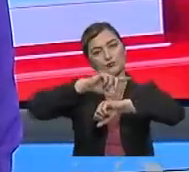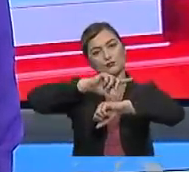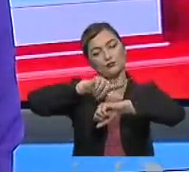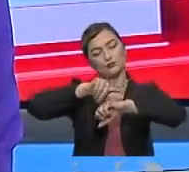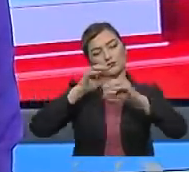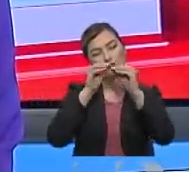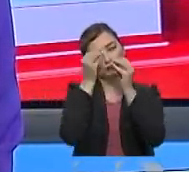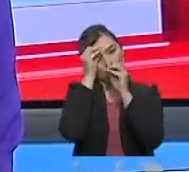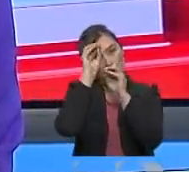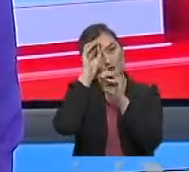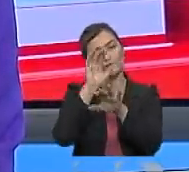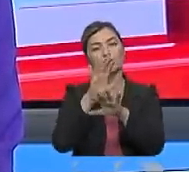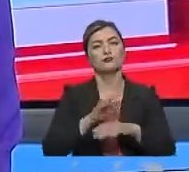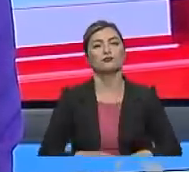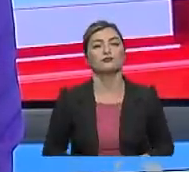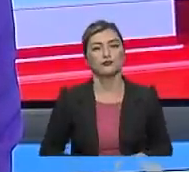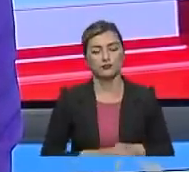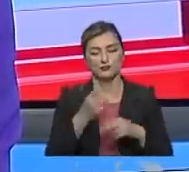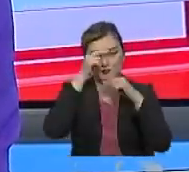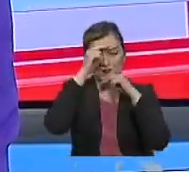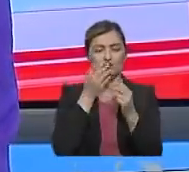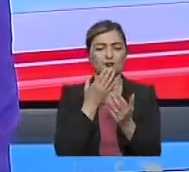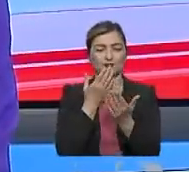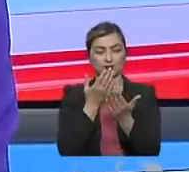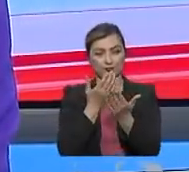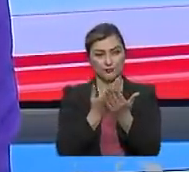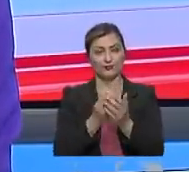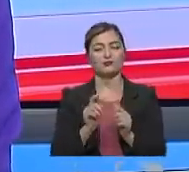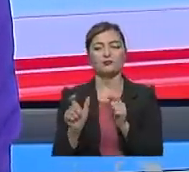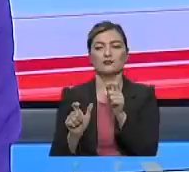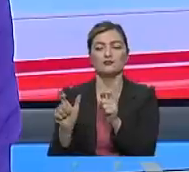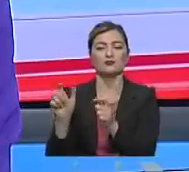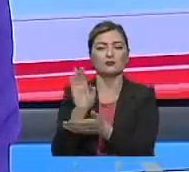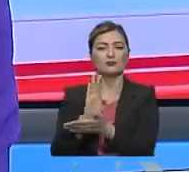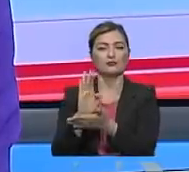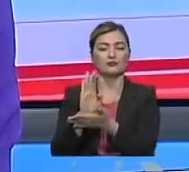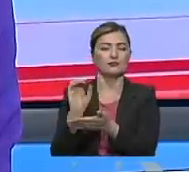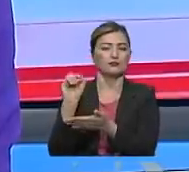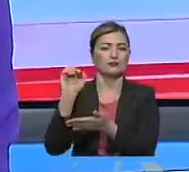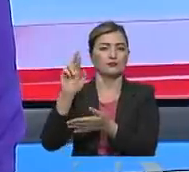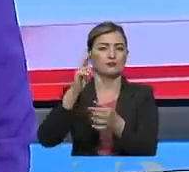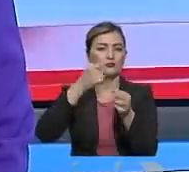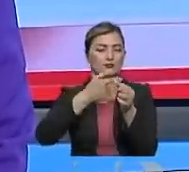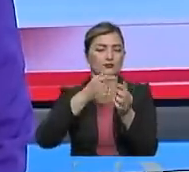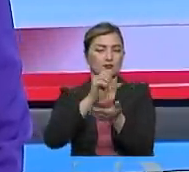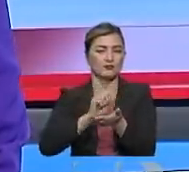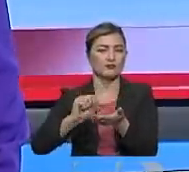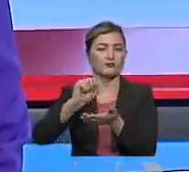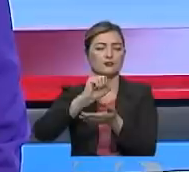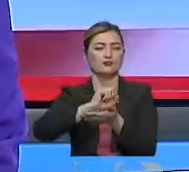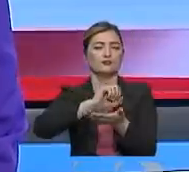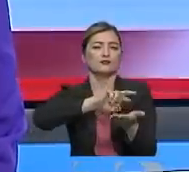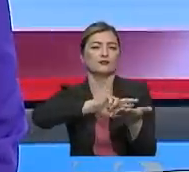6:13, ya estamos de regreso con más noticias. Gracias por acompañarnos. Moradores de Solanda se reunieron una vez más para exigir